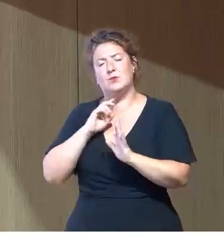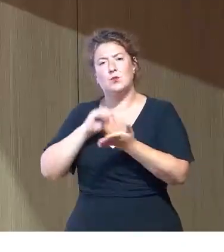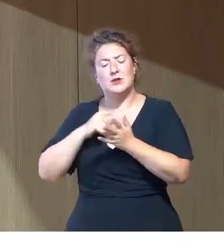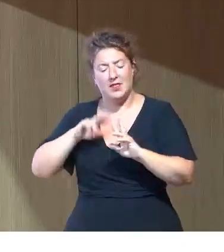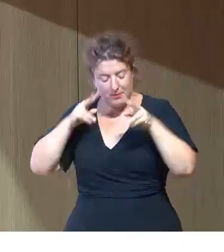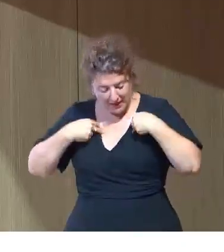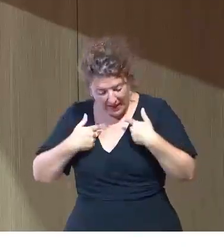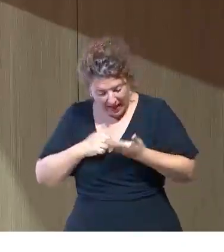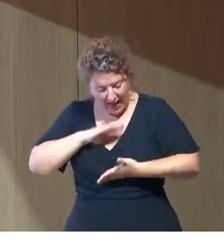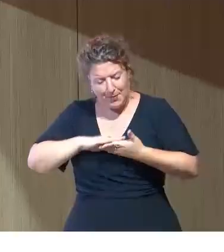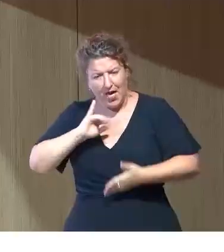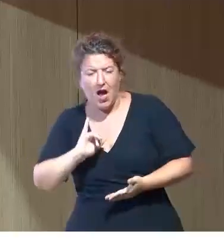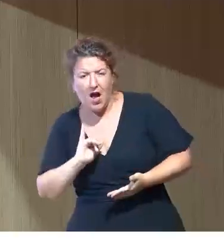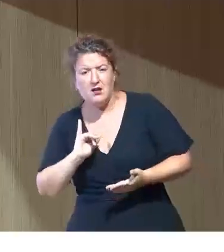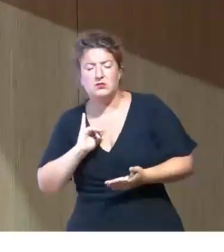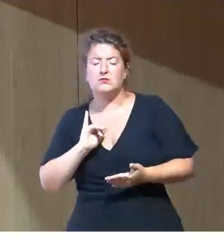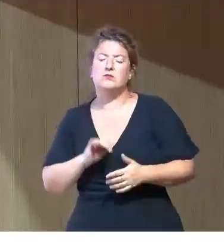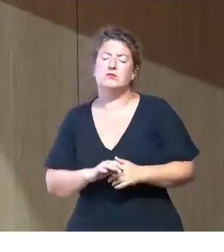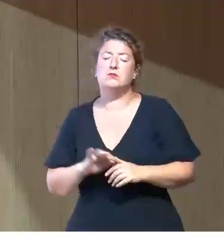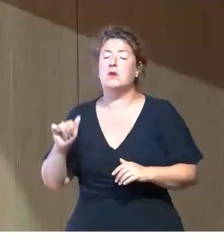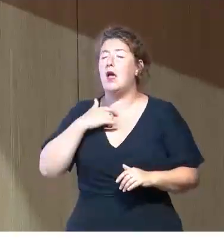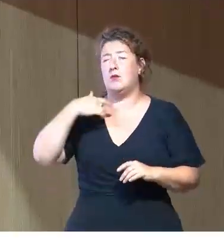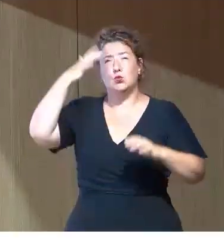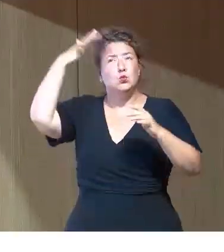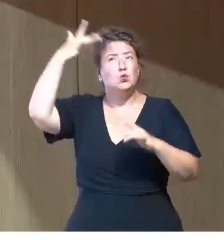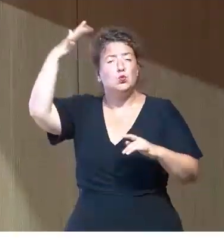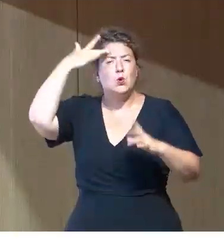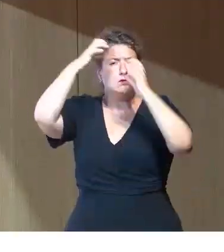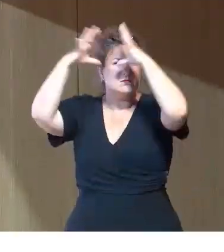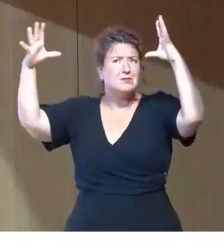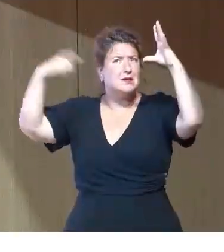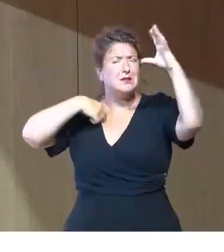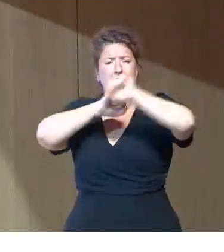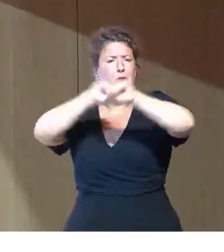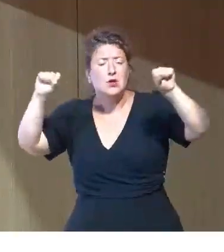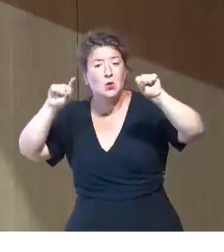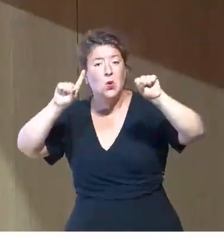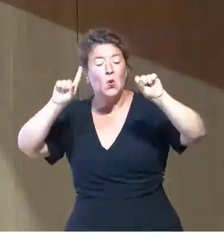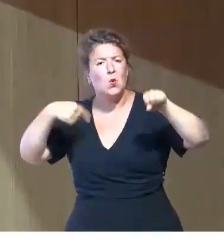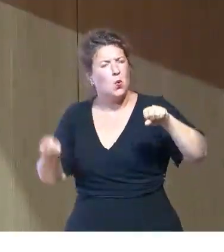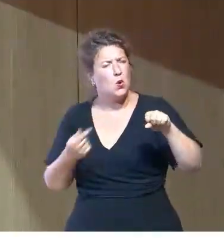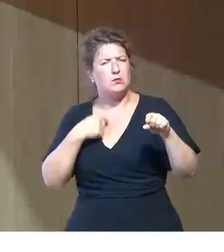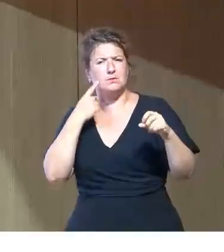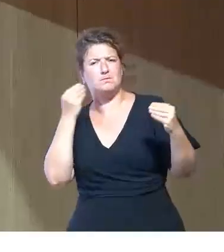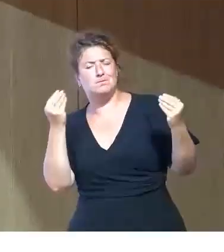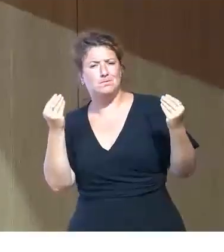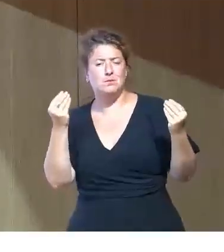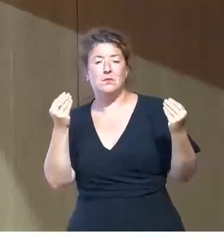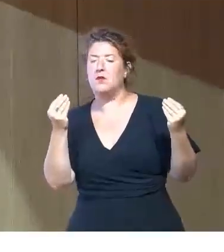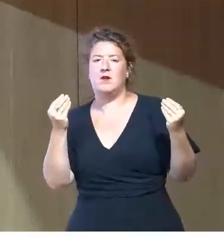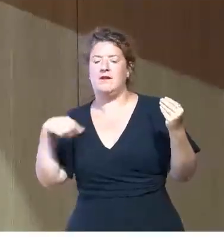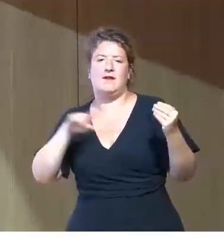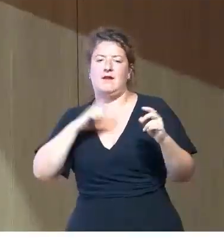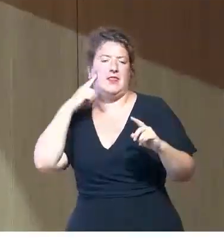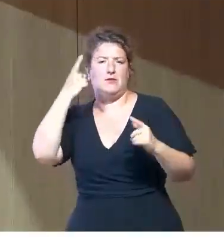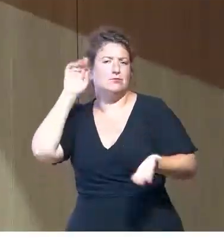realmente nuestros sueños aún en un principio parecen imposibles luego improbables pero lo que queremos es que los veamos luego como algo Inevitable